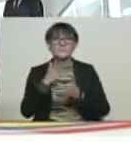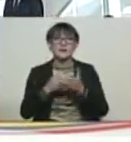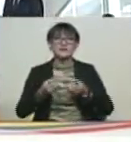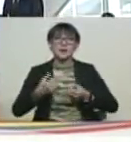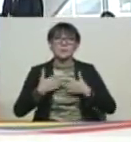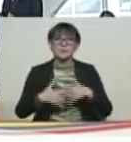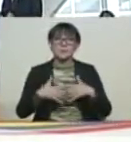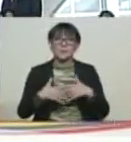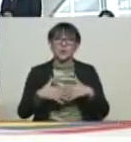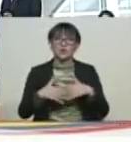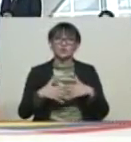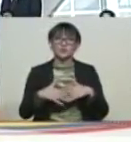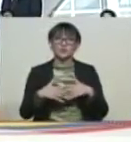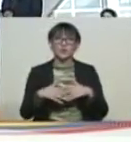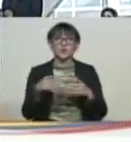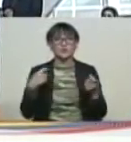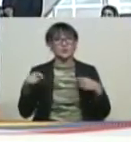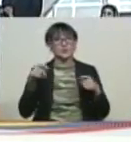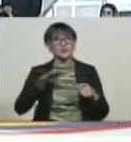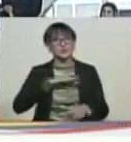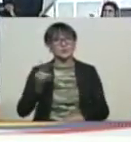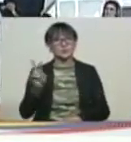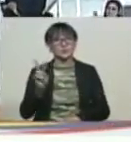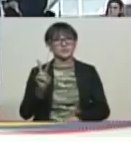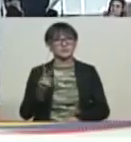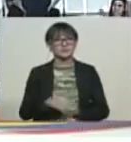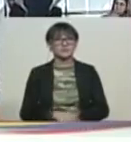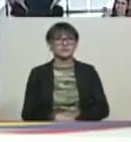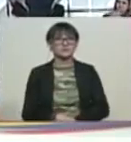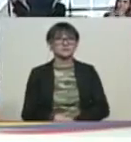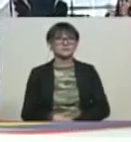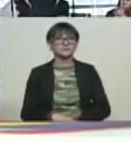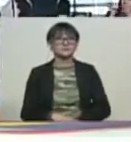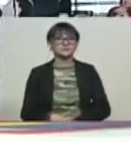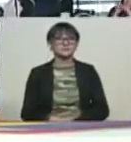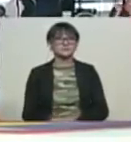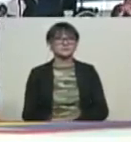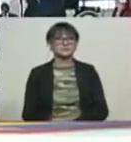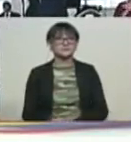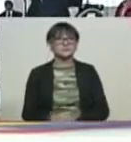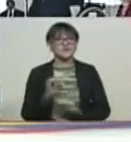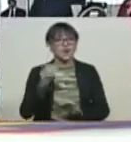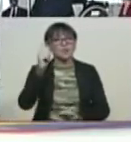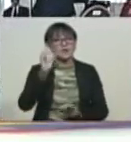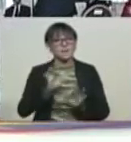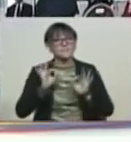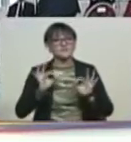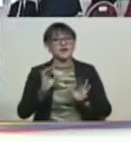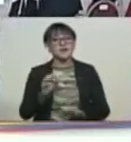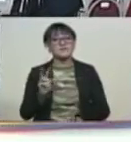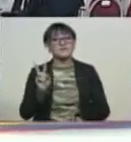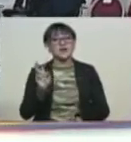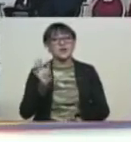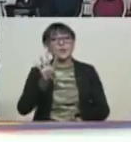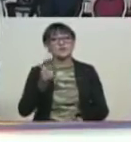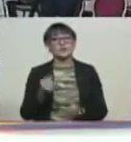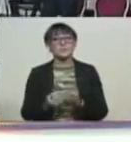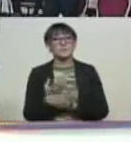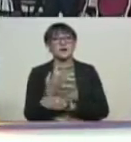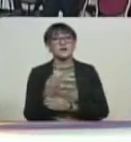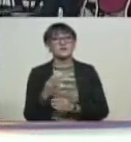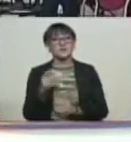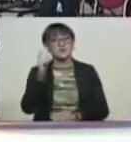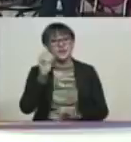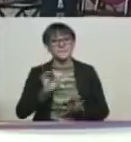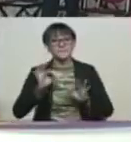gran motor turístico de Venezuela. Bendito día hoy, viernes 4 de mayo. Bendito